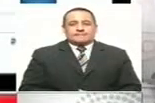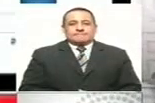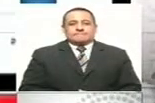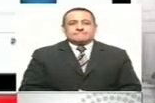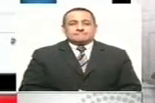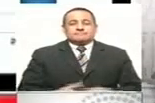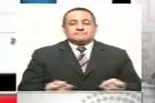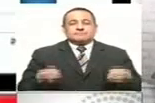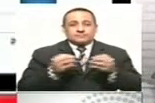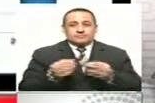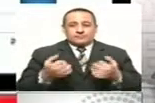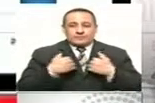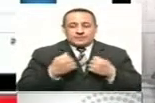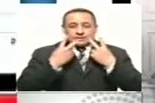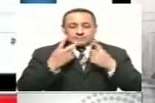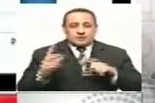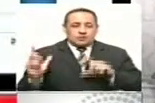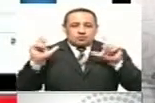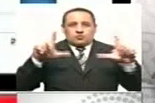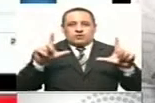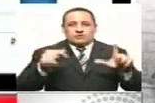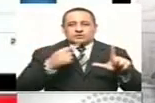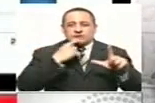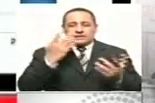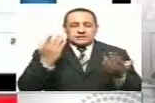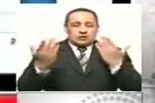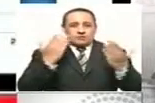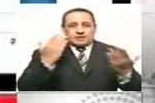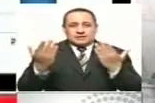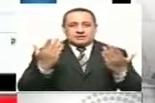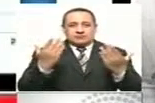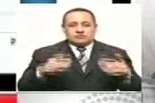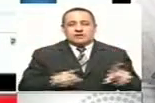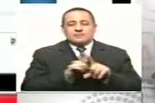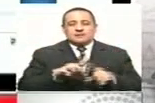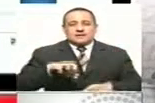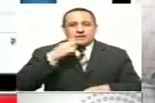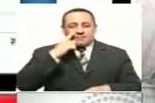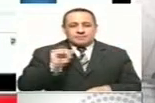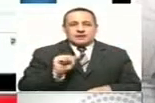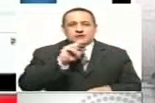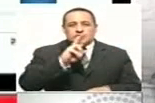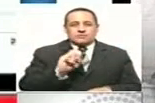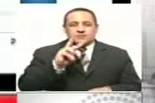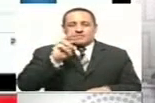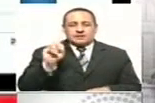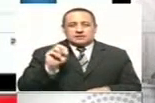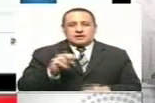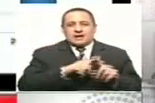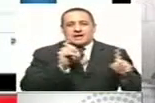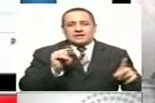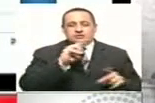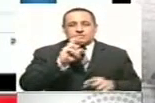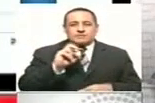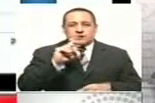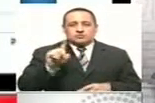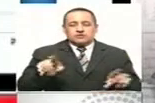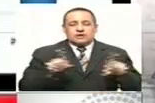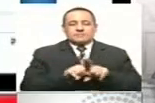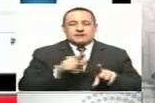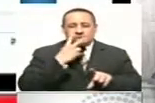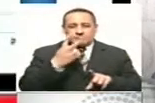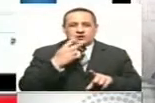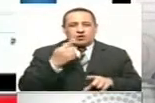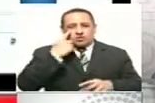Sí, ahí tenemos el siguiente cuadro, que es el comparativo TEA 2020, 2021 y 2022, para ver un poco cómo